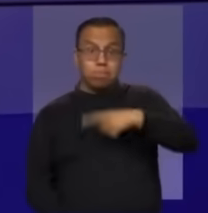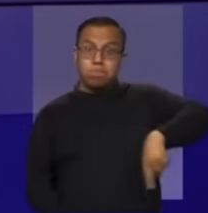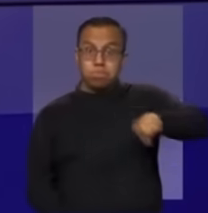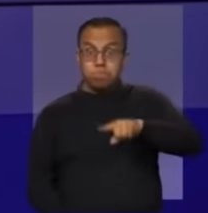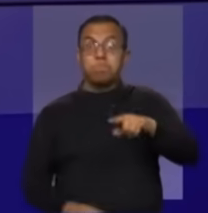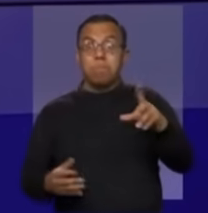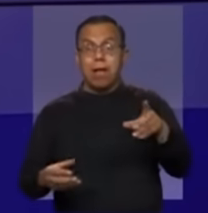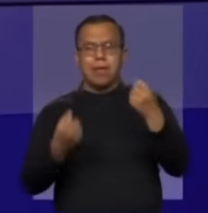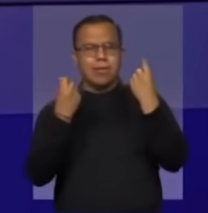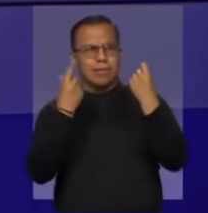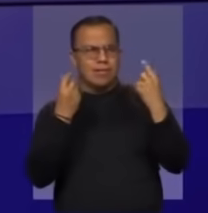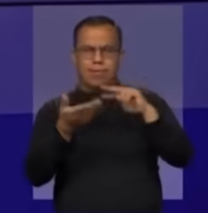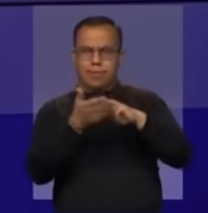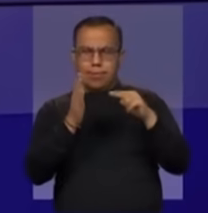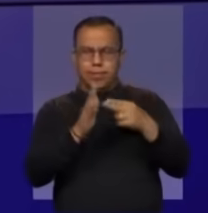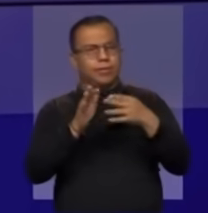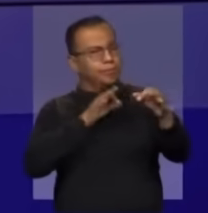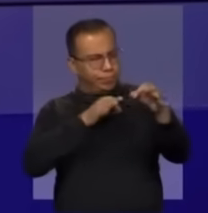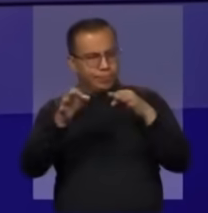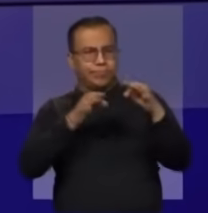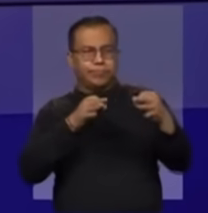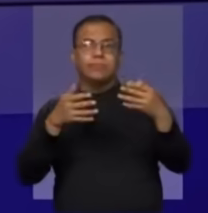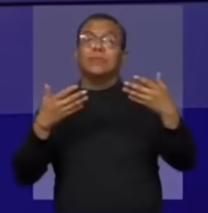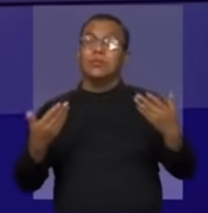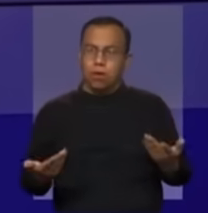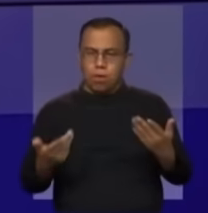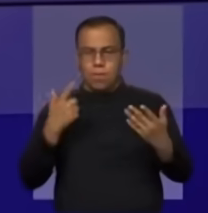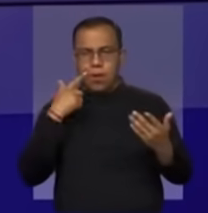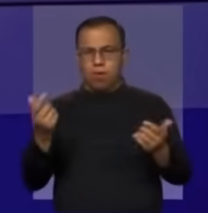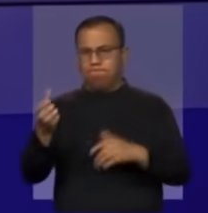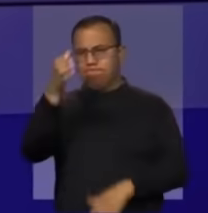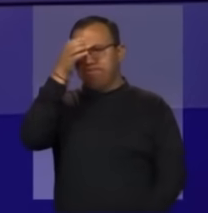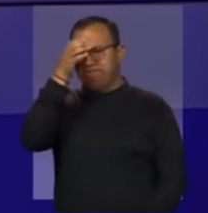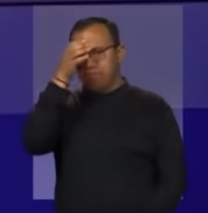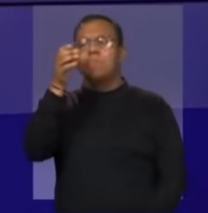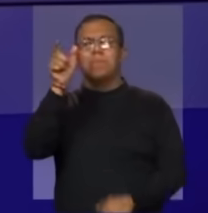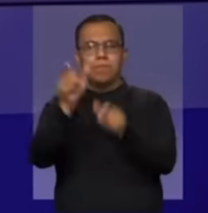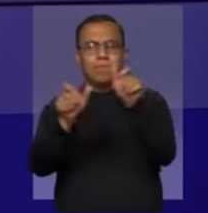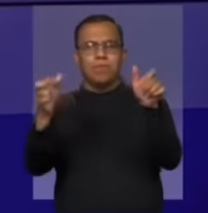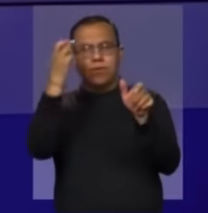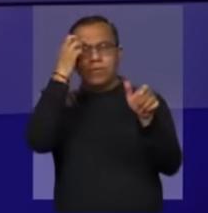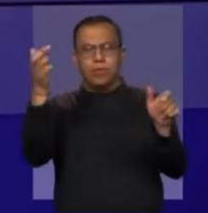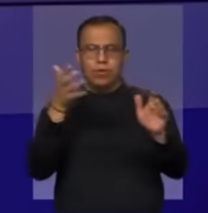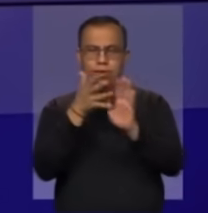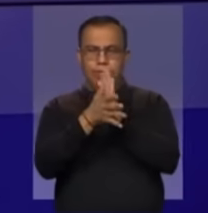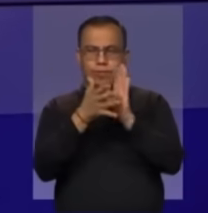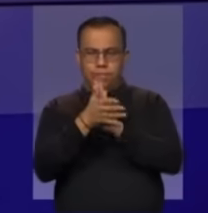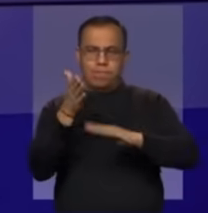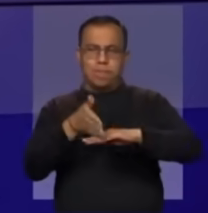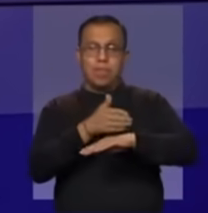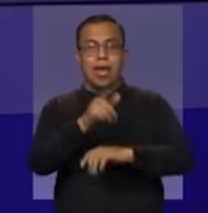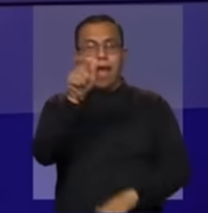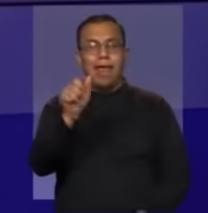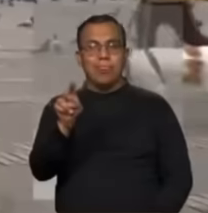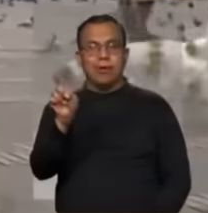también intentar entender y darle una explicación. Lo hicimos de la mano de expertos y de la mano también de un informe de Andrés